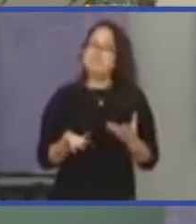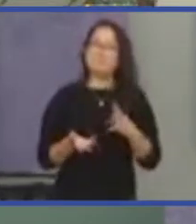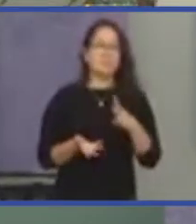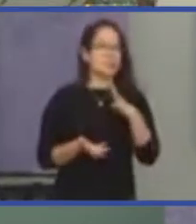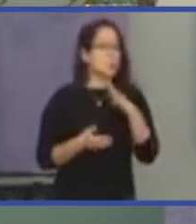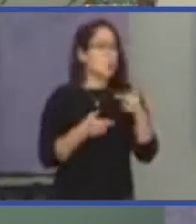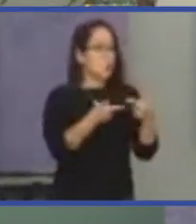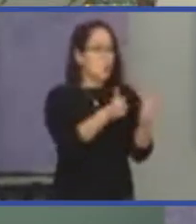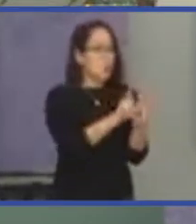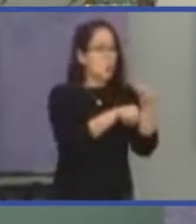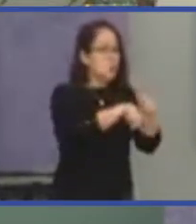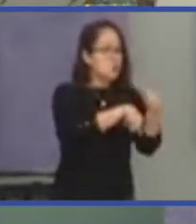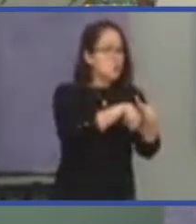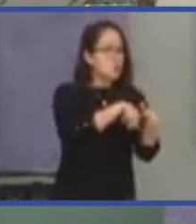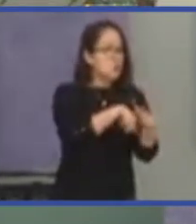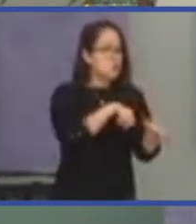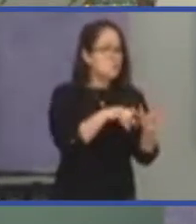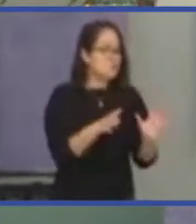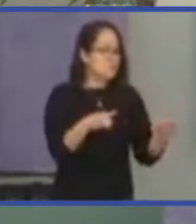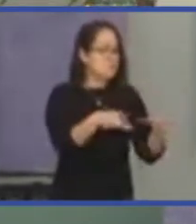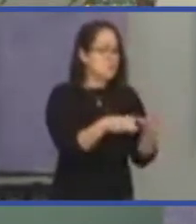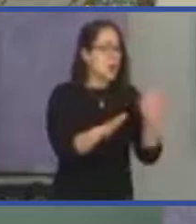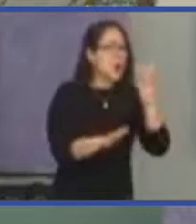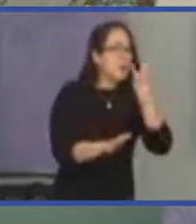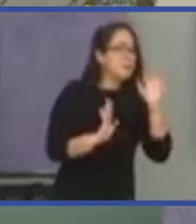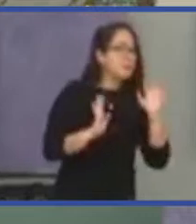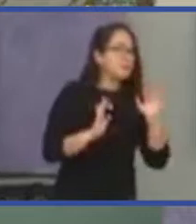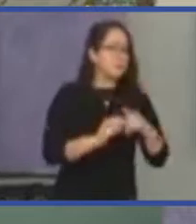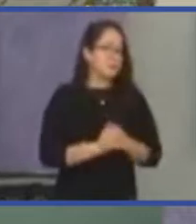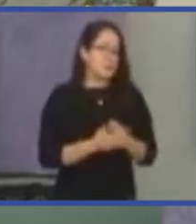números muy inocentes, pero vamos a ver qué pasa.